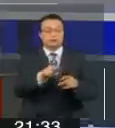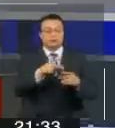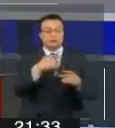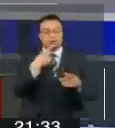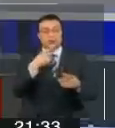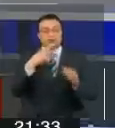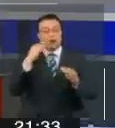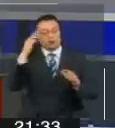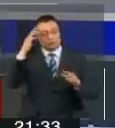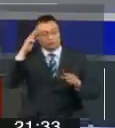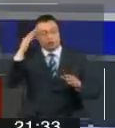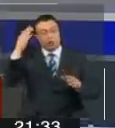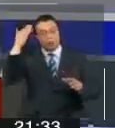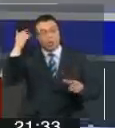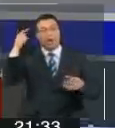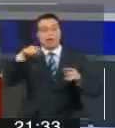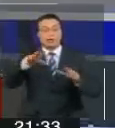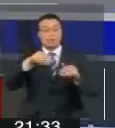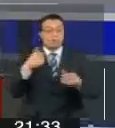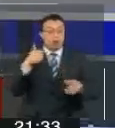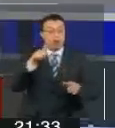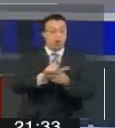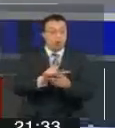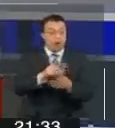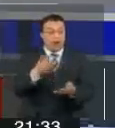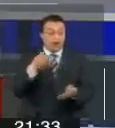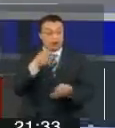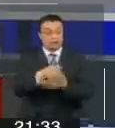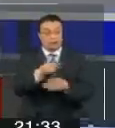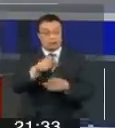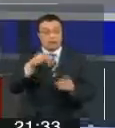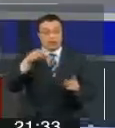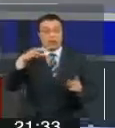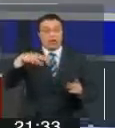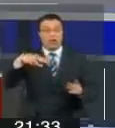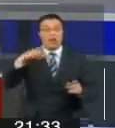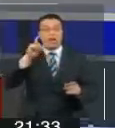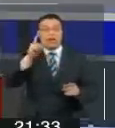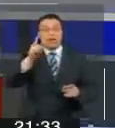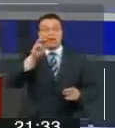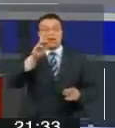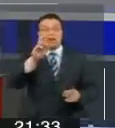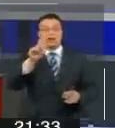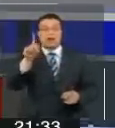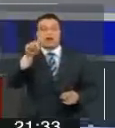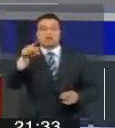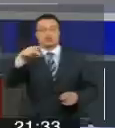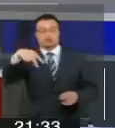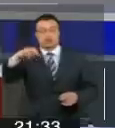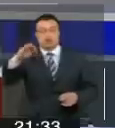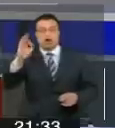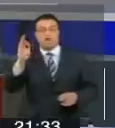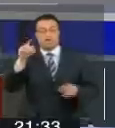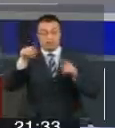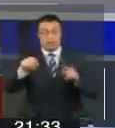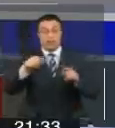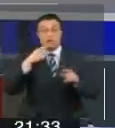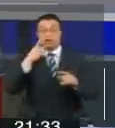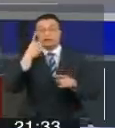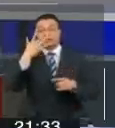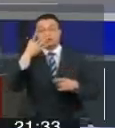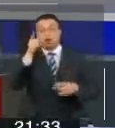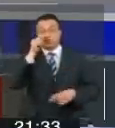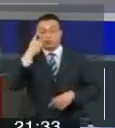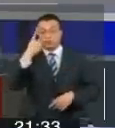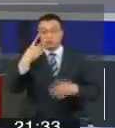hoy y el estar también en el lugar donde estaba Miguel Krasnov, porque ese día no toda la gente tiene por qué saberlo, el 5 de octubre del